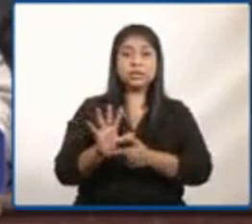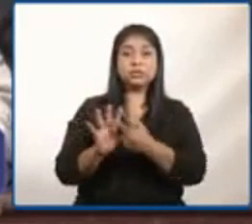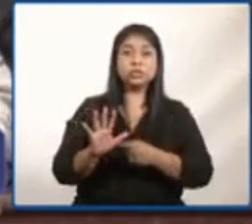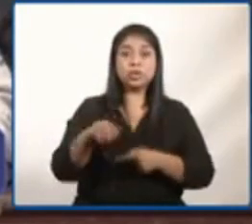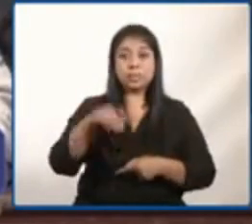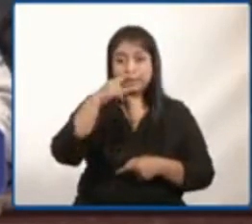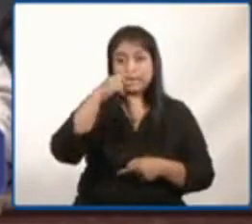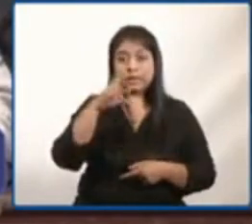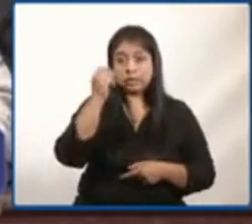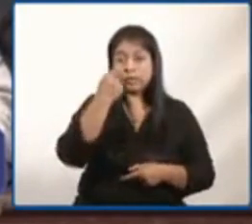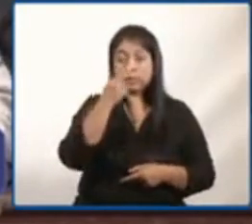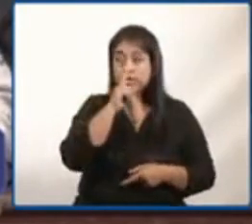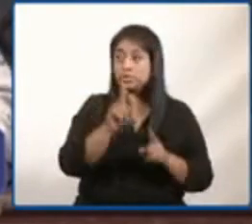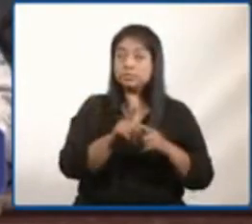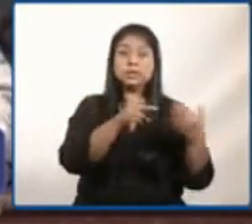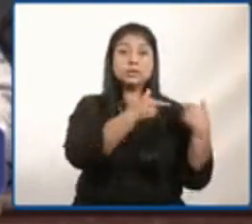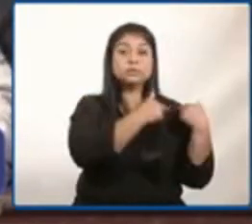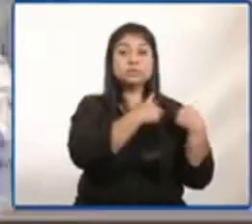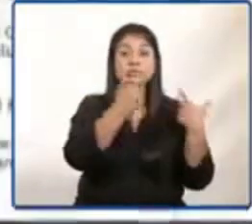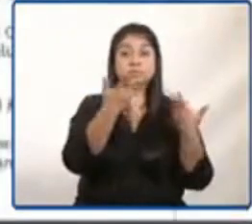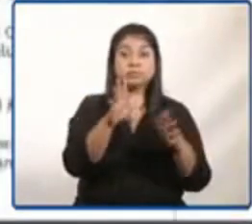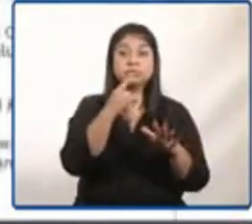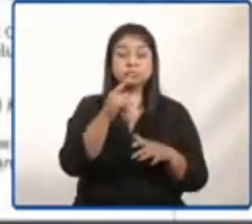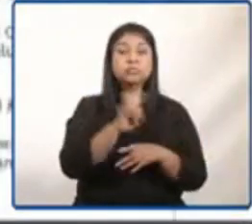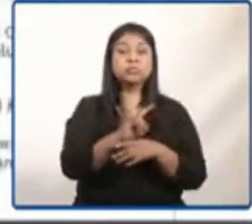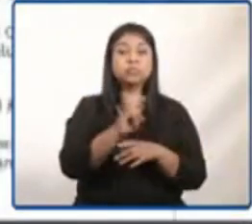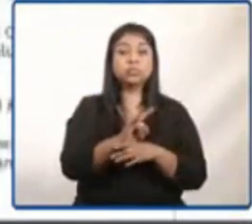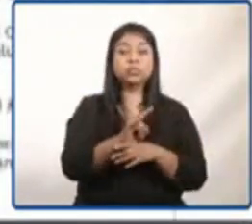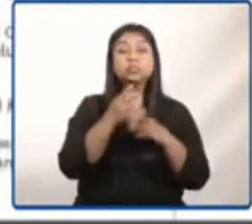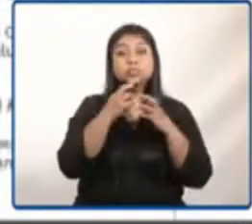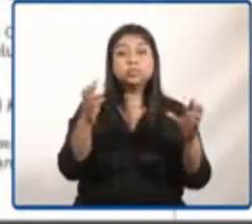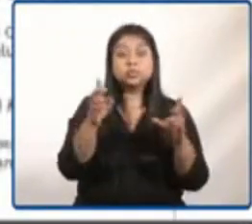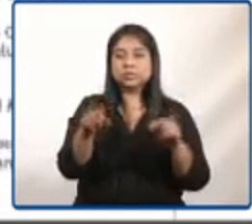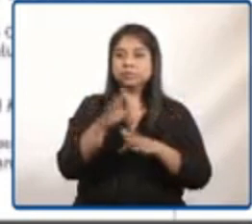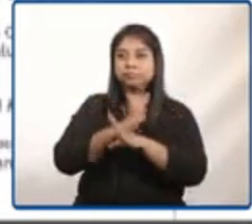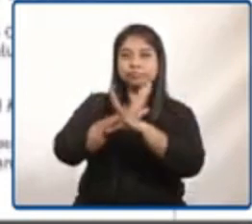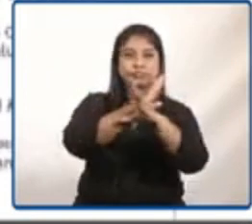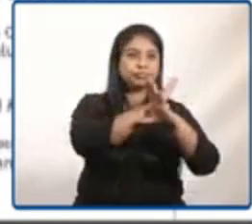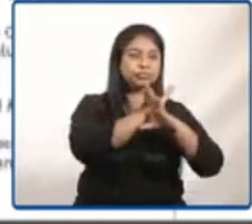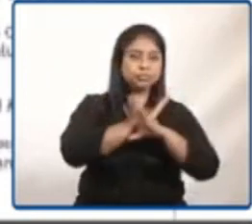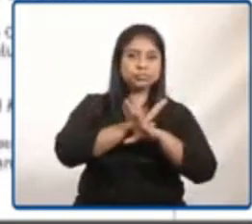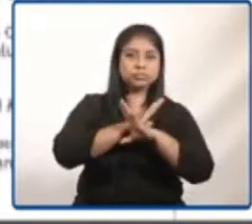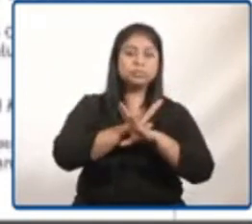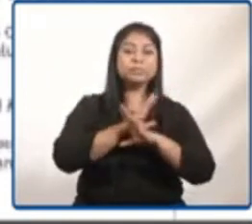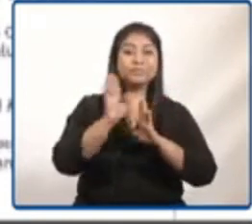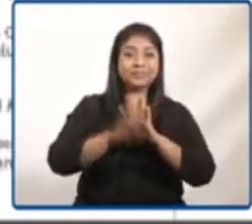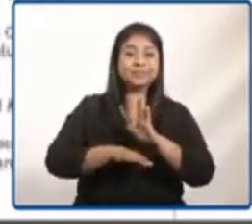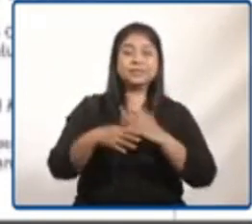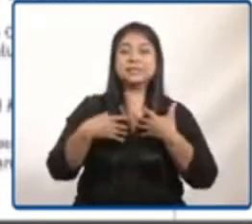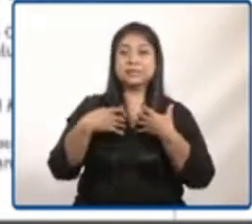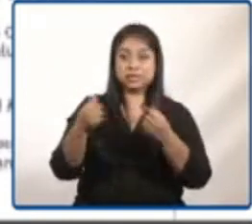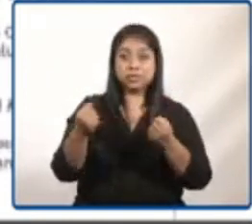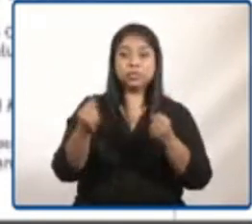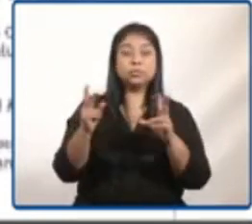la responsabilidad en el caso de instalaciones de uso público es garantizar las condiciones mínimas de salud por